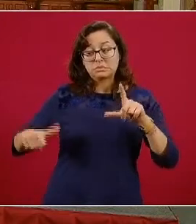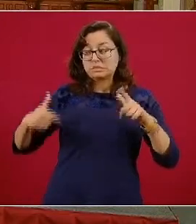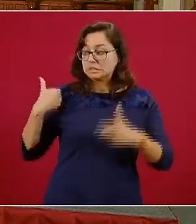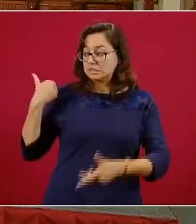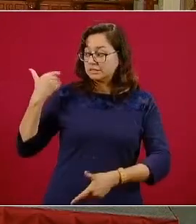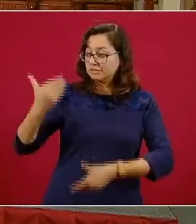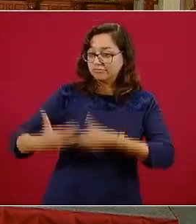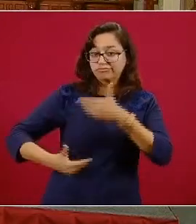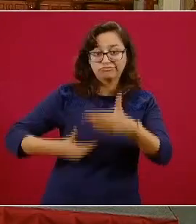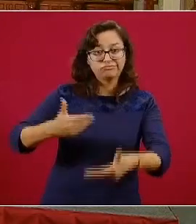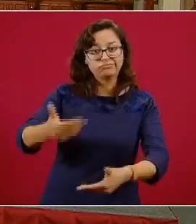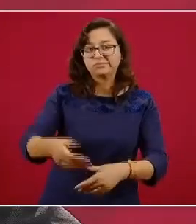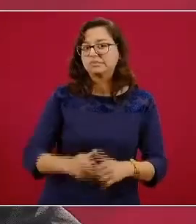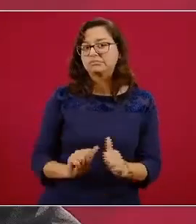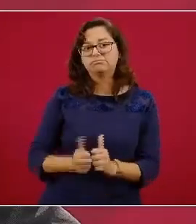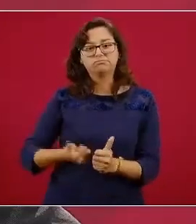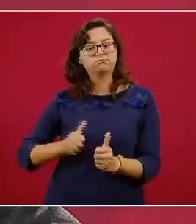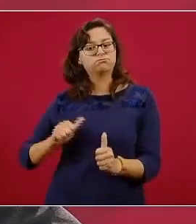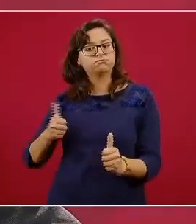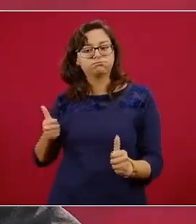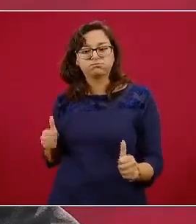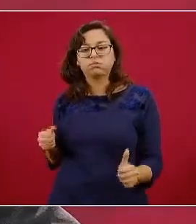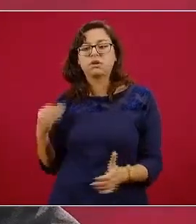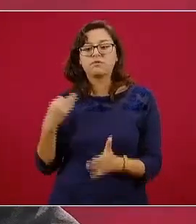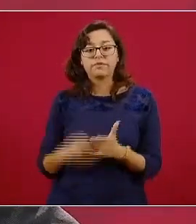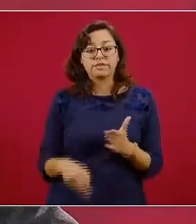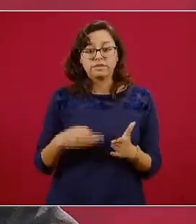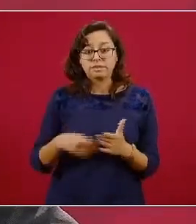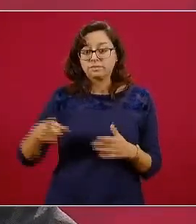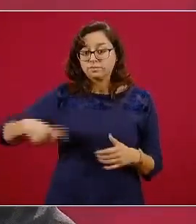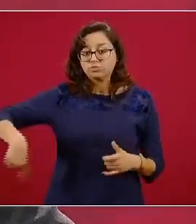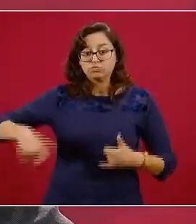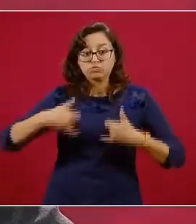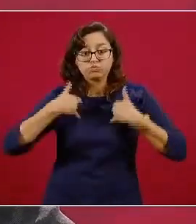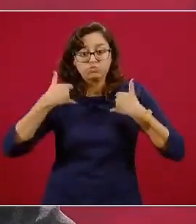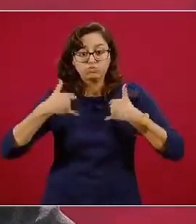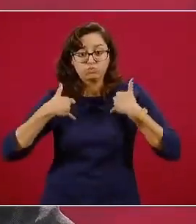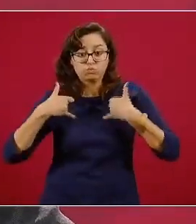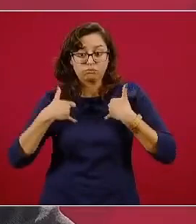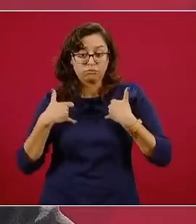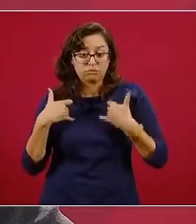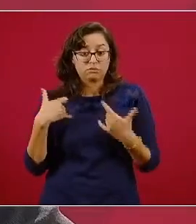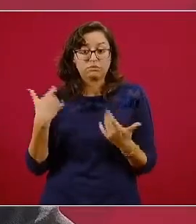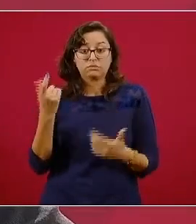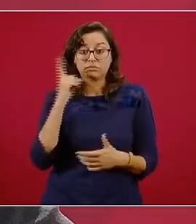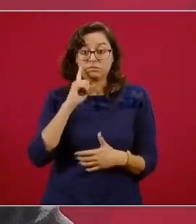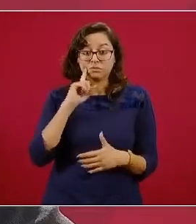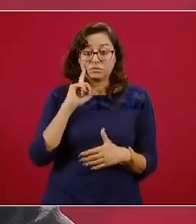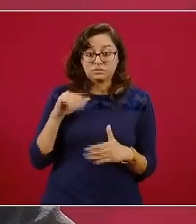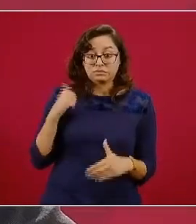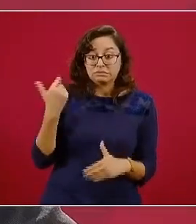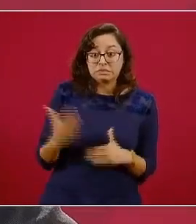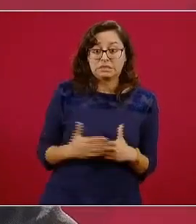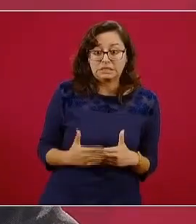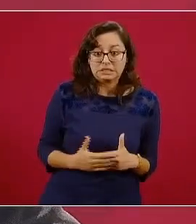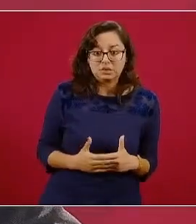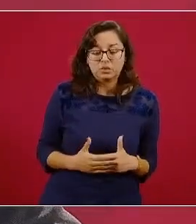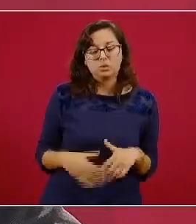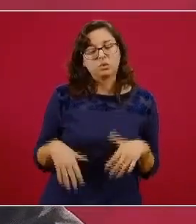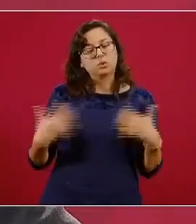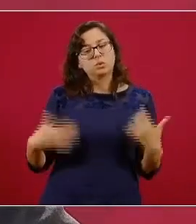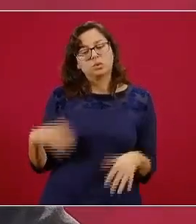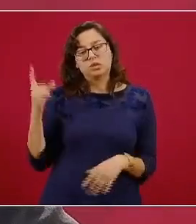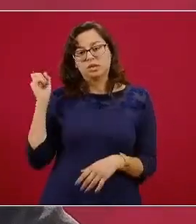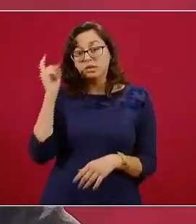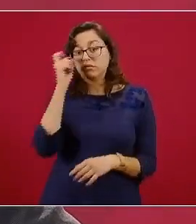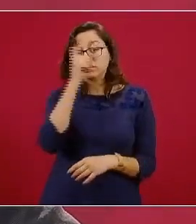progresar en la prevención del embarazo en adolescentes y obviamente está rodeado de